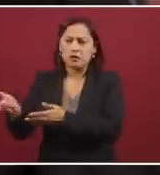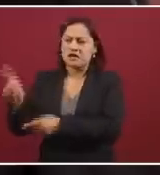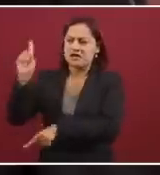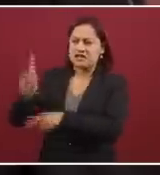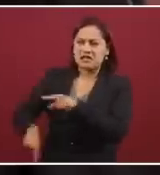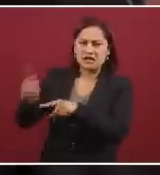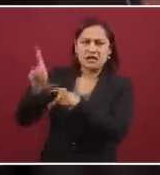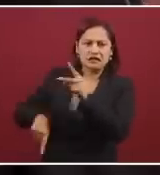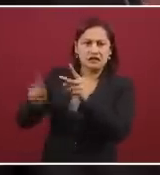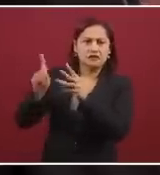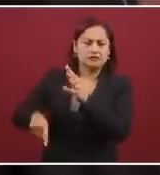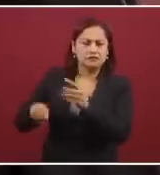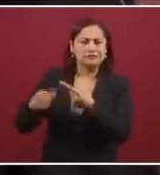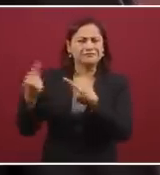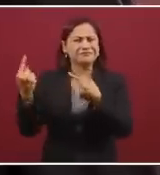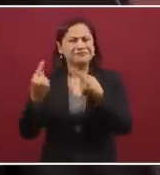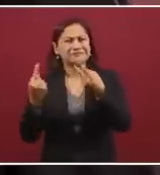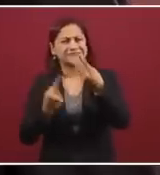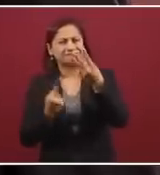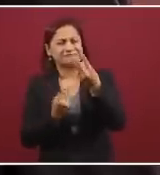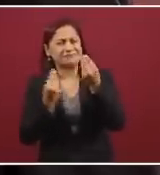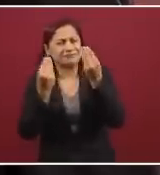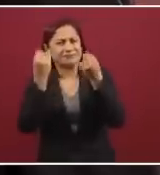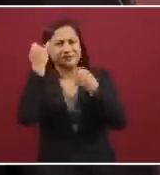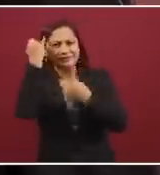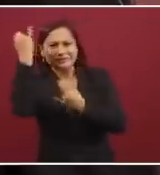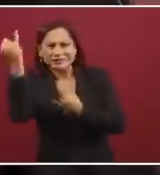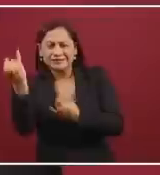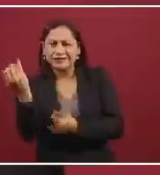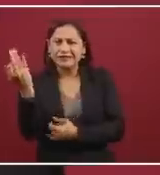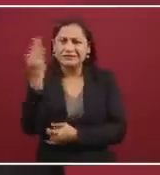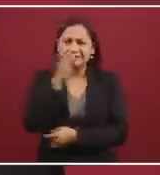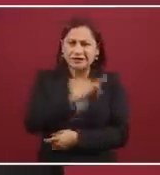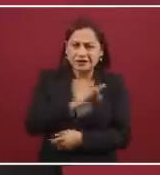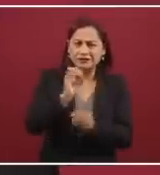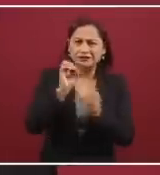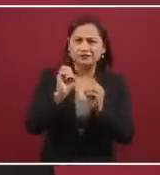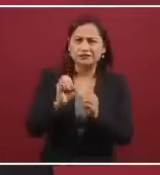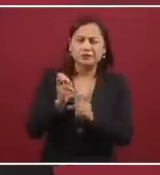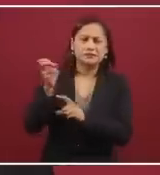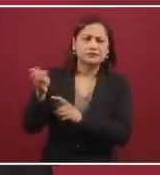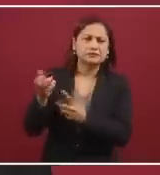en fin de qué desaparecía